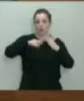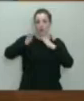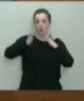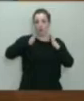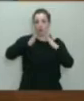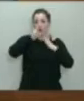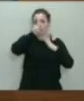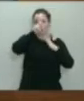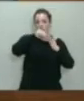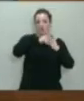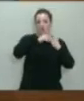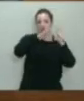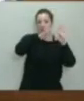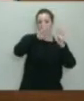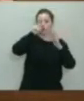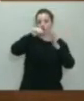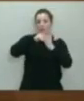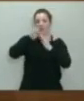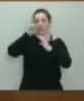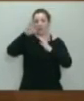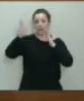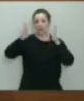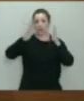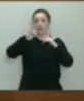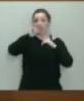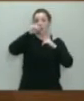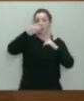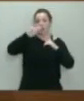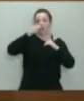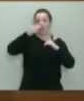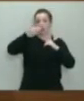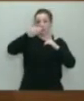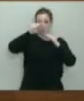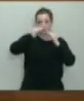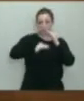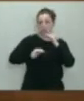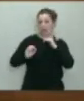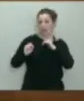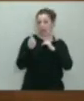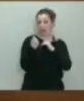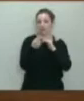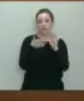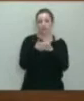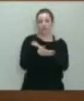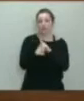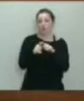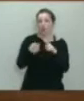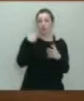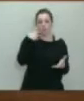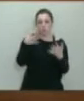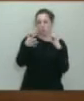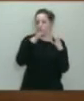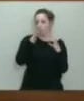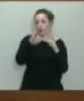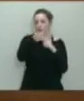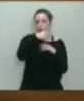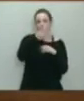2013. Por lo tanto, yo creo que esa es una foto bastante significativa. Mientras subimos la deuda,